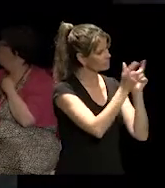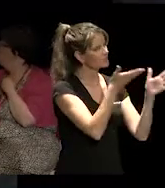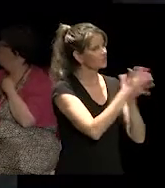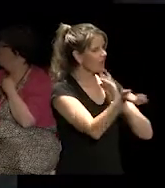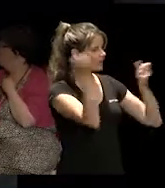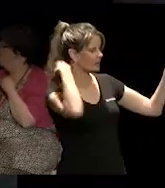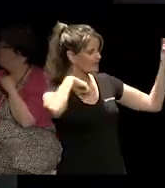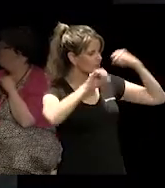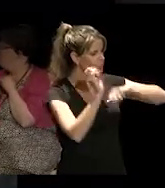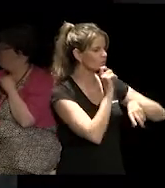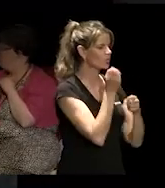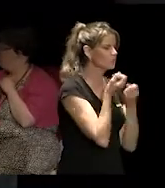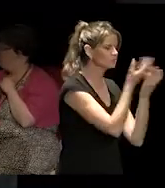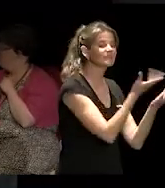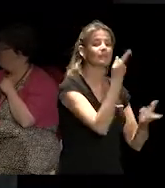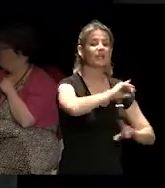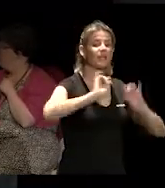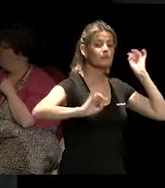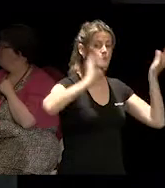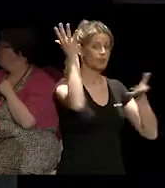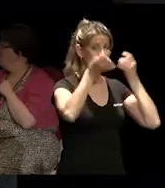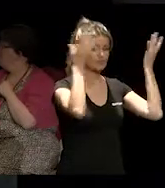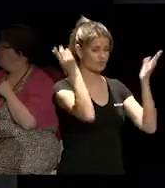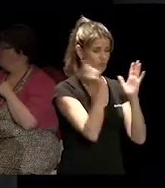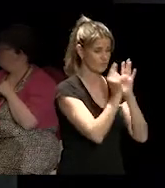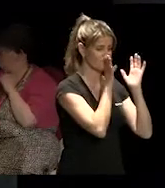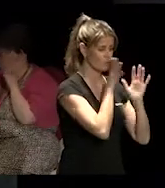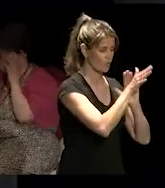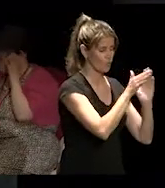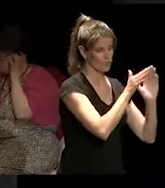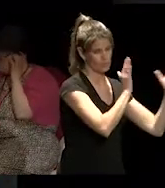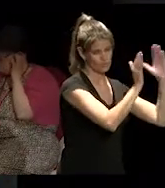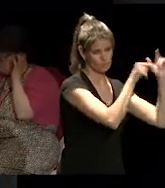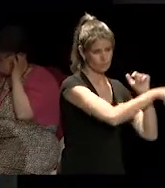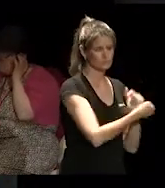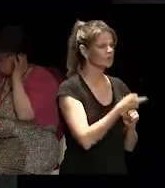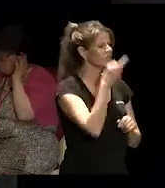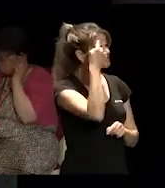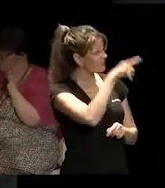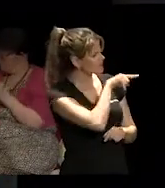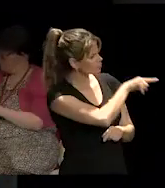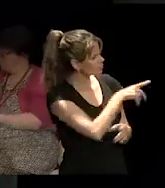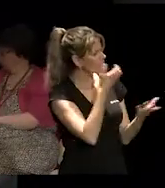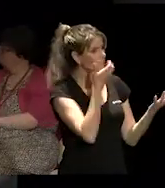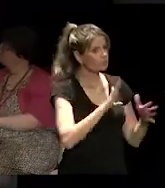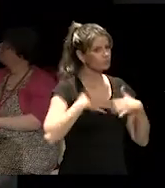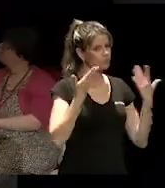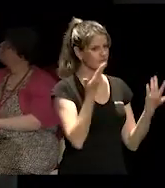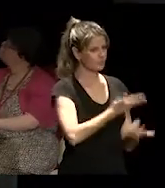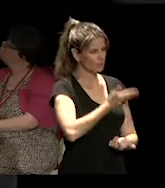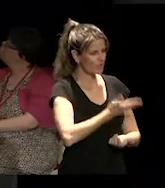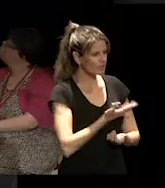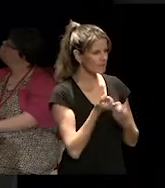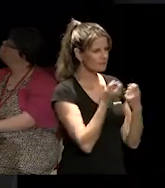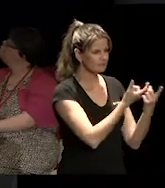dramaturgia y de improvisación, compartir saberes. Por ejemplo, una sorpresa interesante, importante,